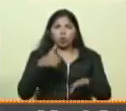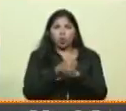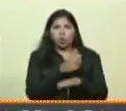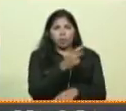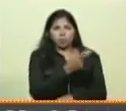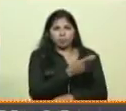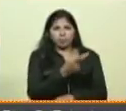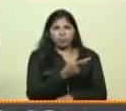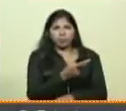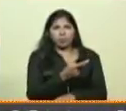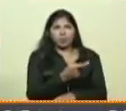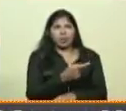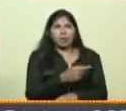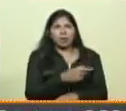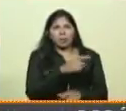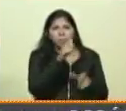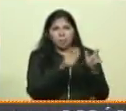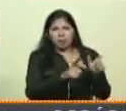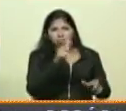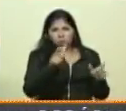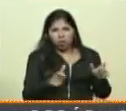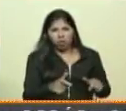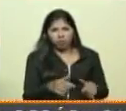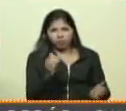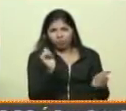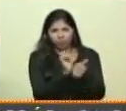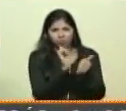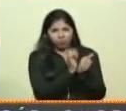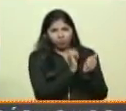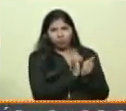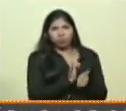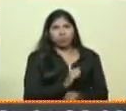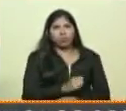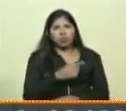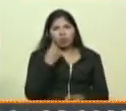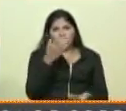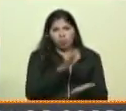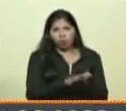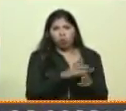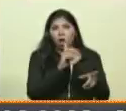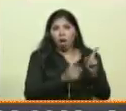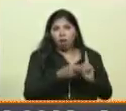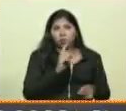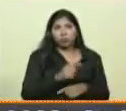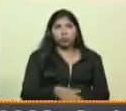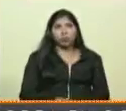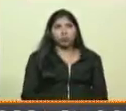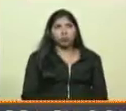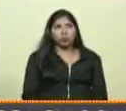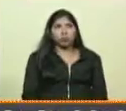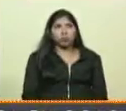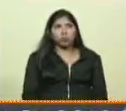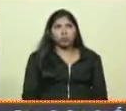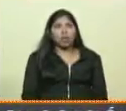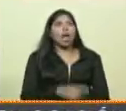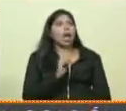están en la guarimba eléctrica y la guarimba de agua, que fue demostrado ya tenemos declaraciones, hay involucradas